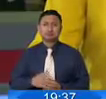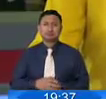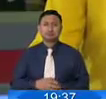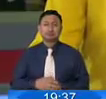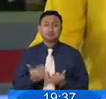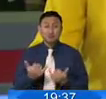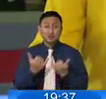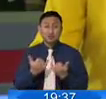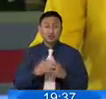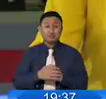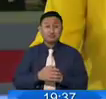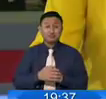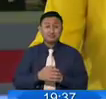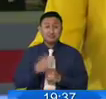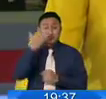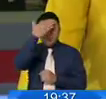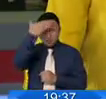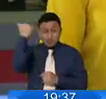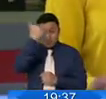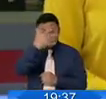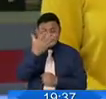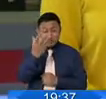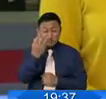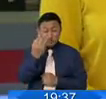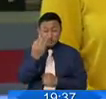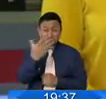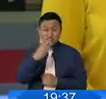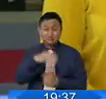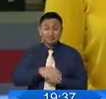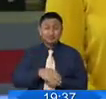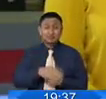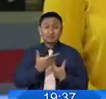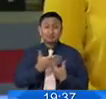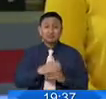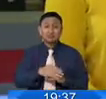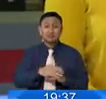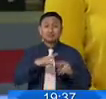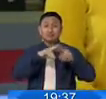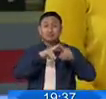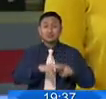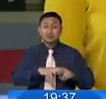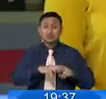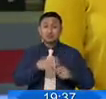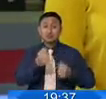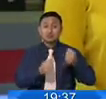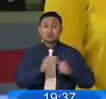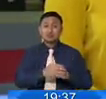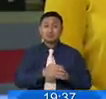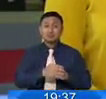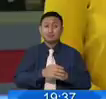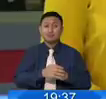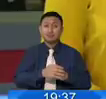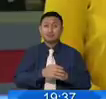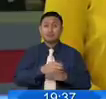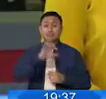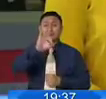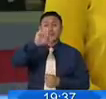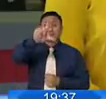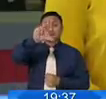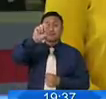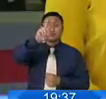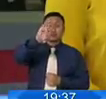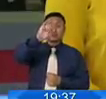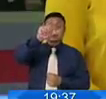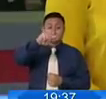estafas se registran cada mes en los exteriores del Centro de Revisión Vehicular del sector de la Florida al norte de Quito. La Policía